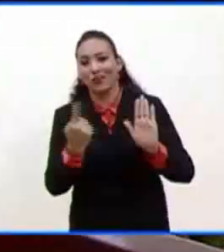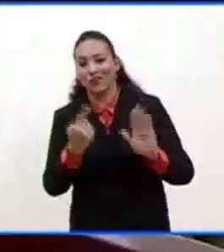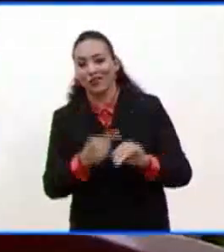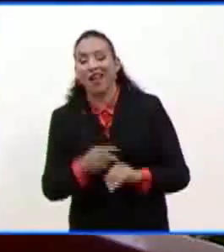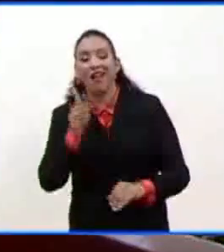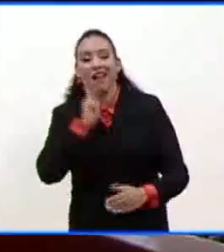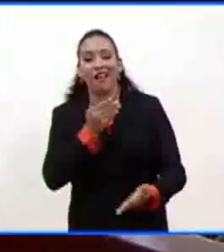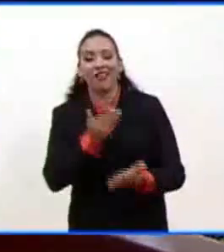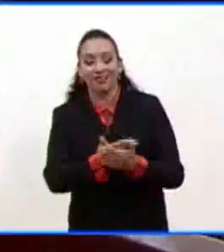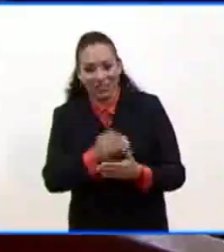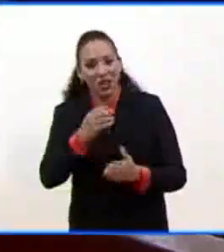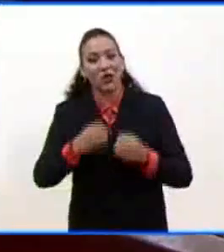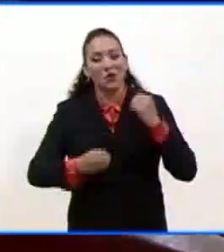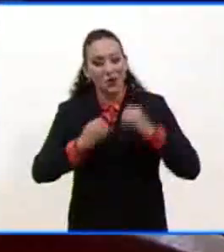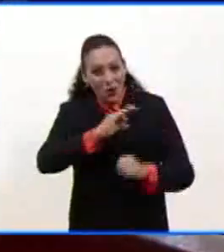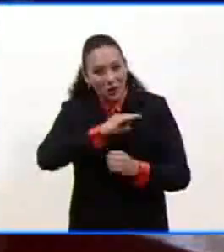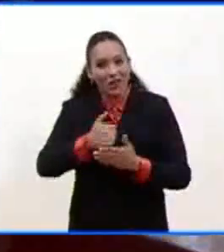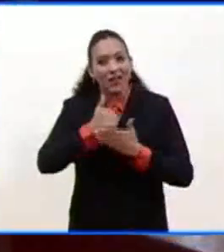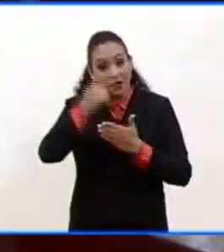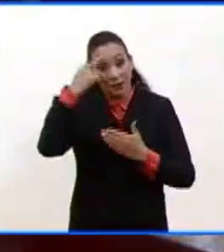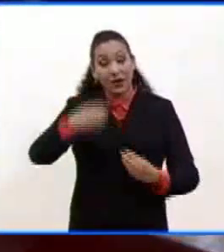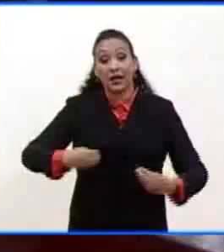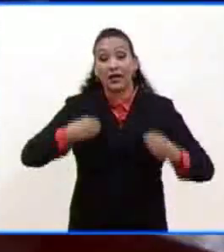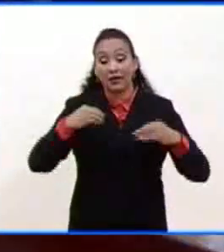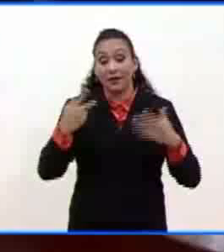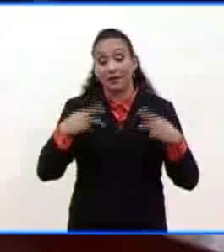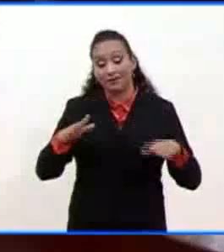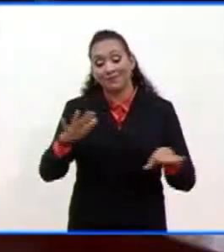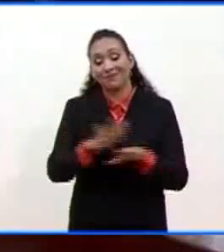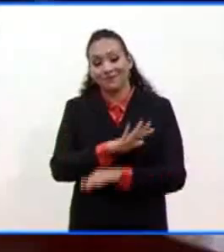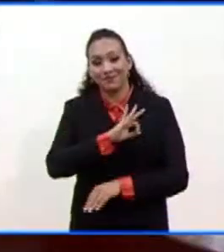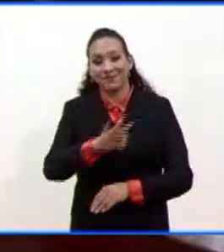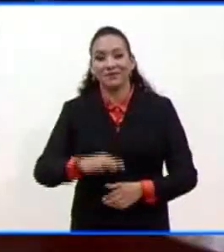la justicia puede transformar la vida de las personas.